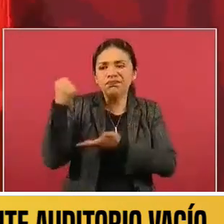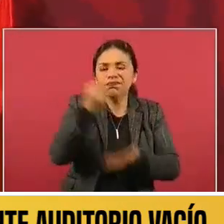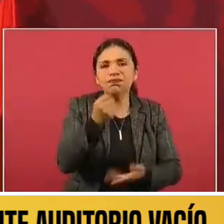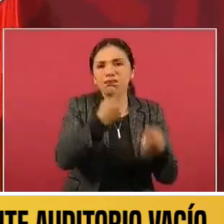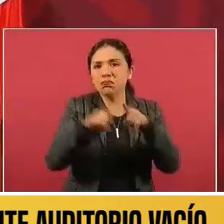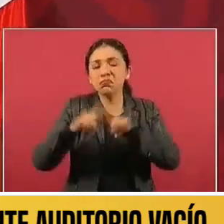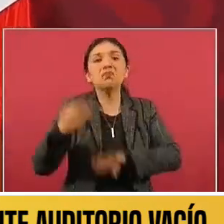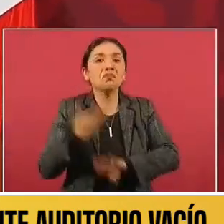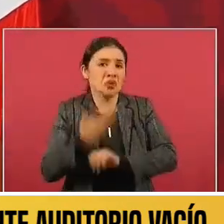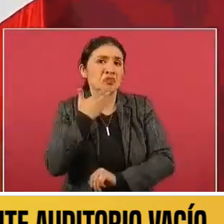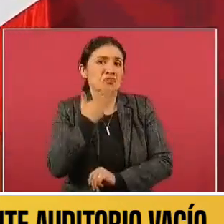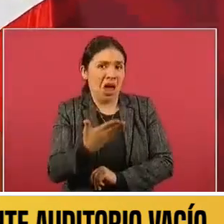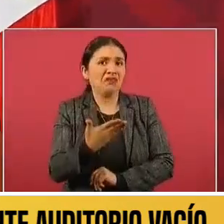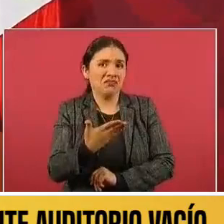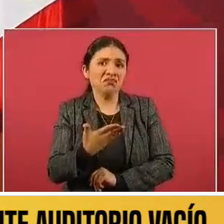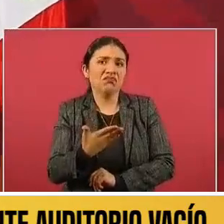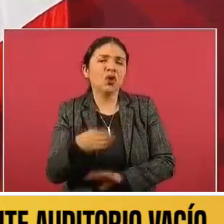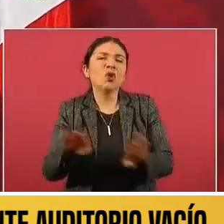y esto